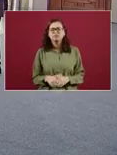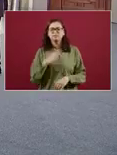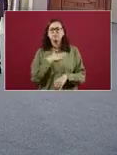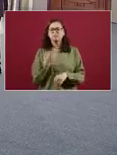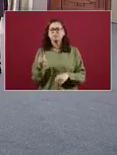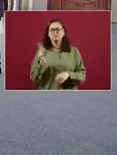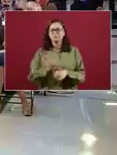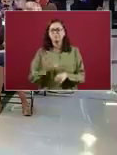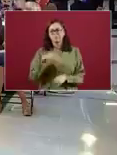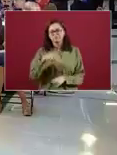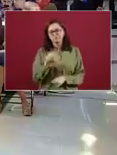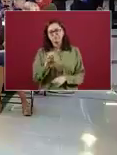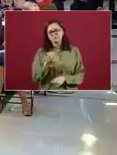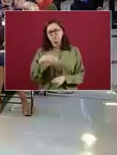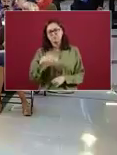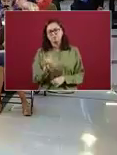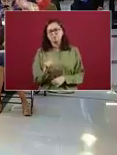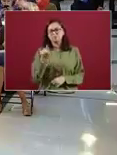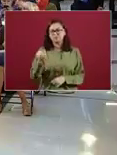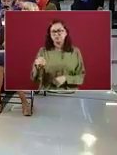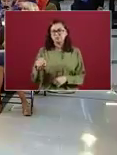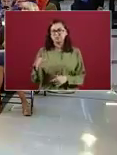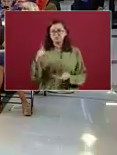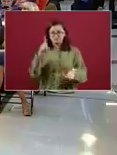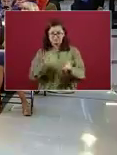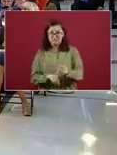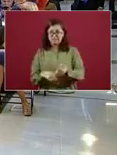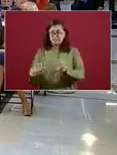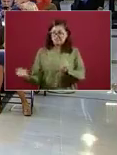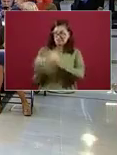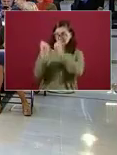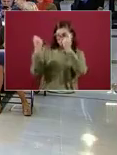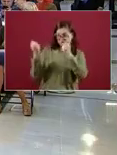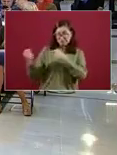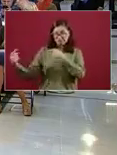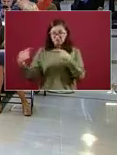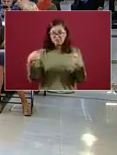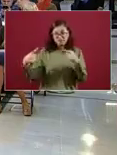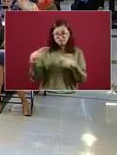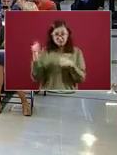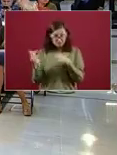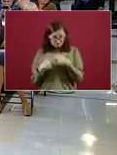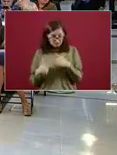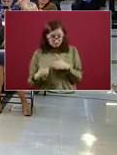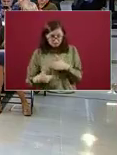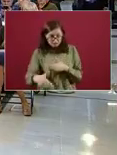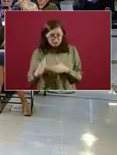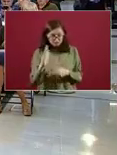Noemí Gutiérrez de Efecto TV. ¿Hay fuego amigo en su gobierno después de esta…? No,